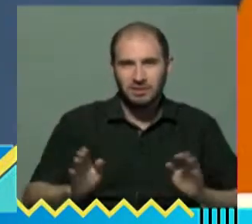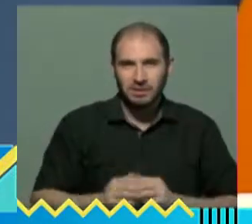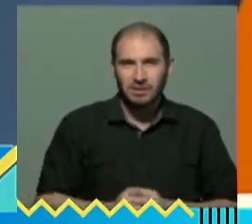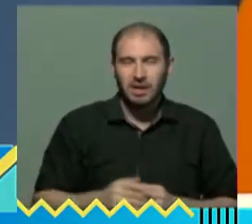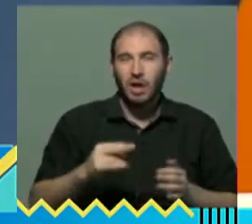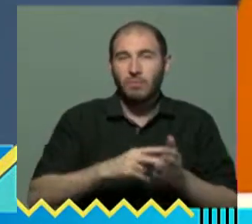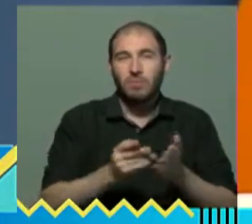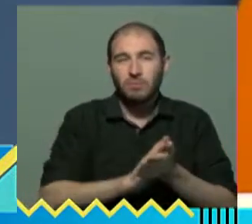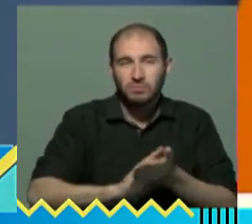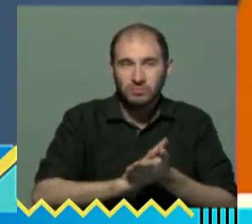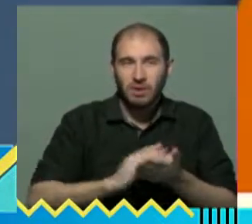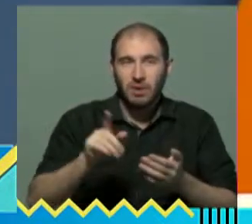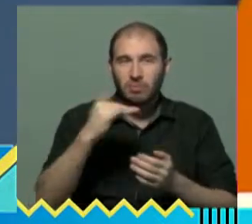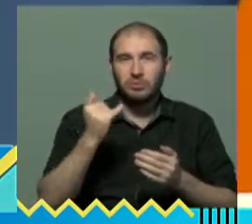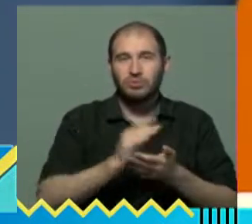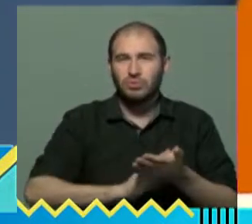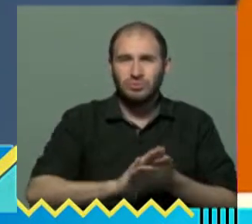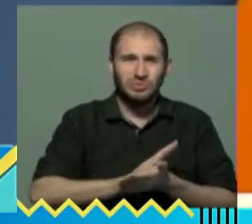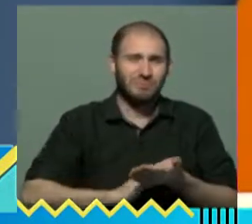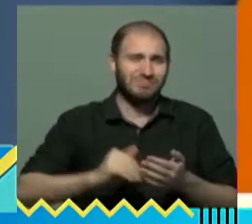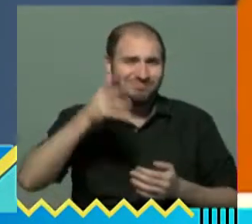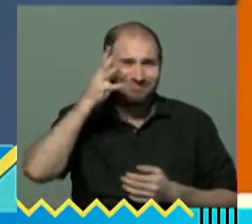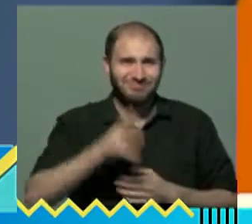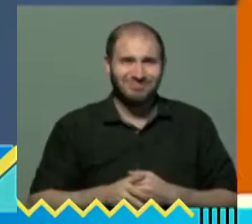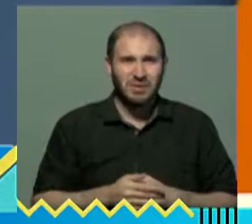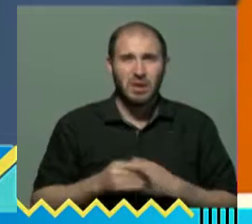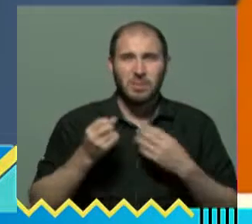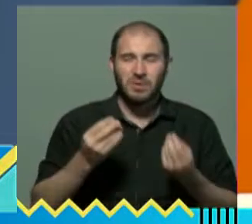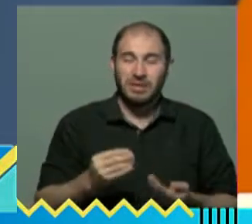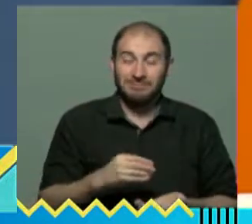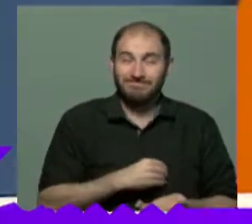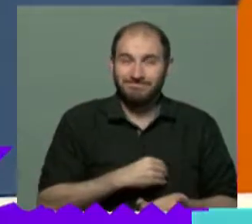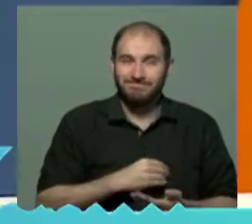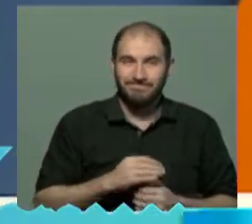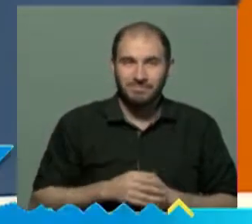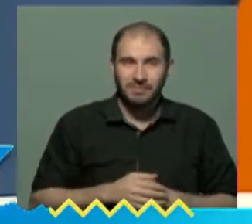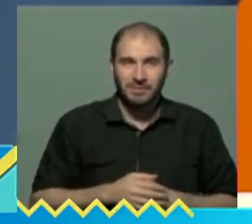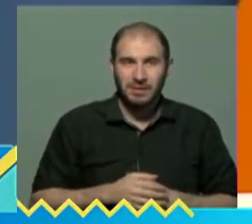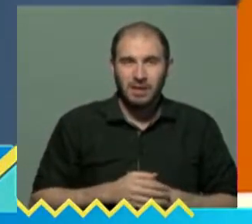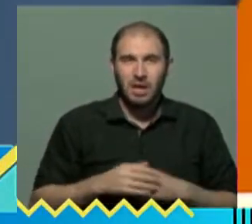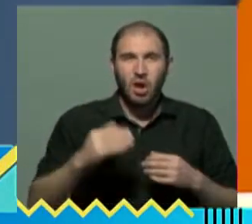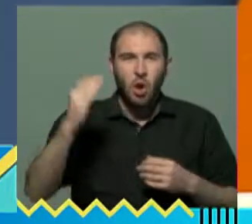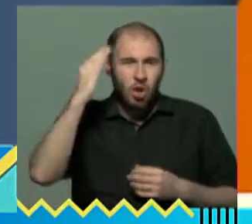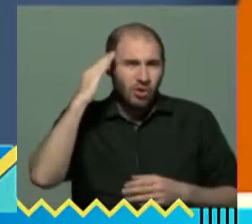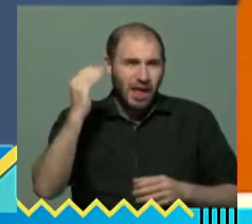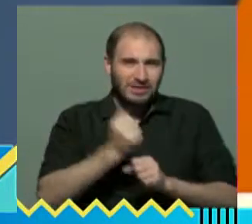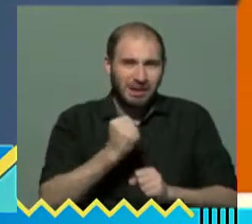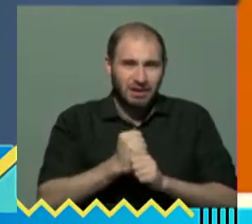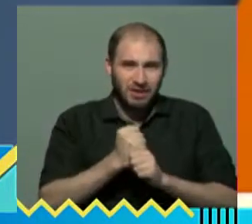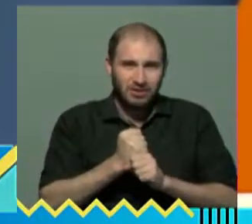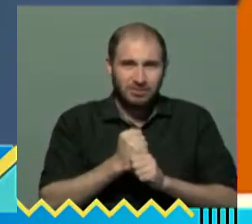desmenuzando el problema nos dimos cuenta de que la situación no es grave, es gravísima. Porque lamentablemente los pilares de la cultura de trabajo